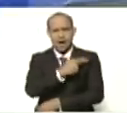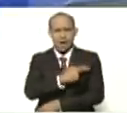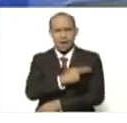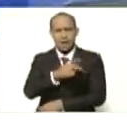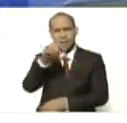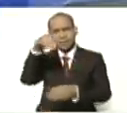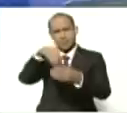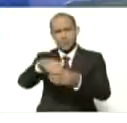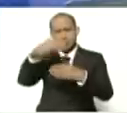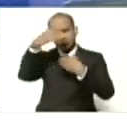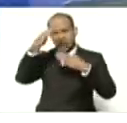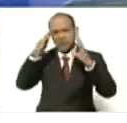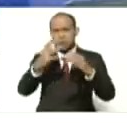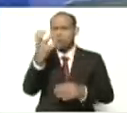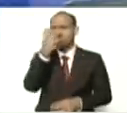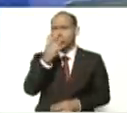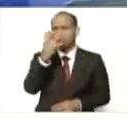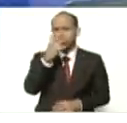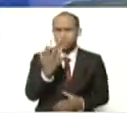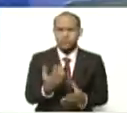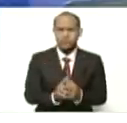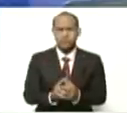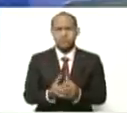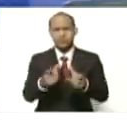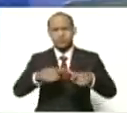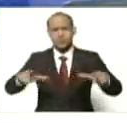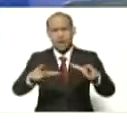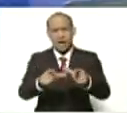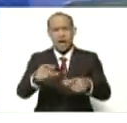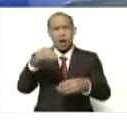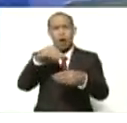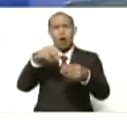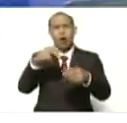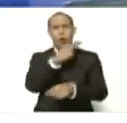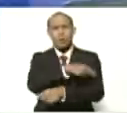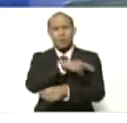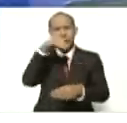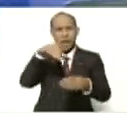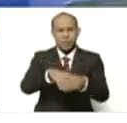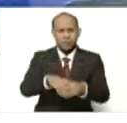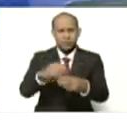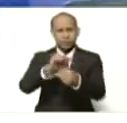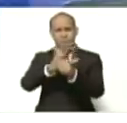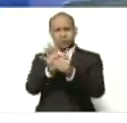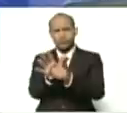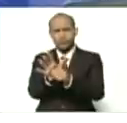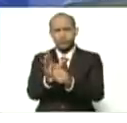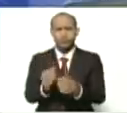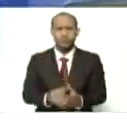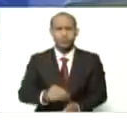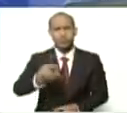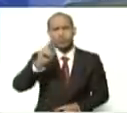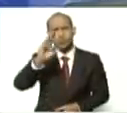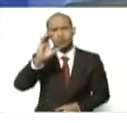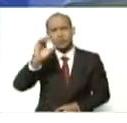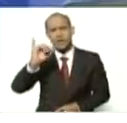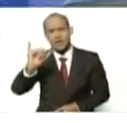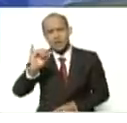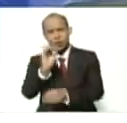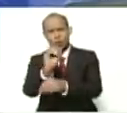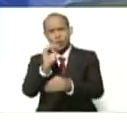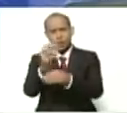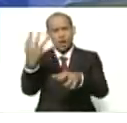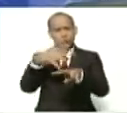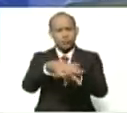trajes respiratorios emergencias salas de hospitalización kobe 19 unidades de cuidados intensivos y personal de